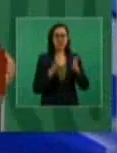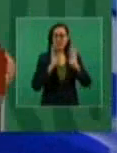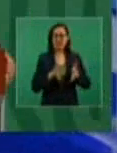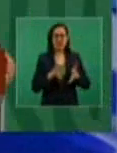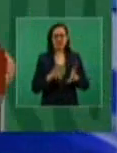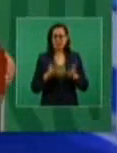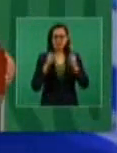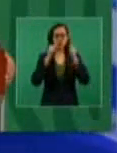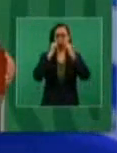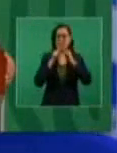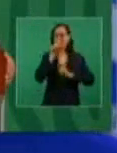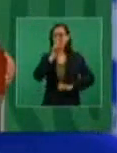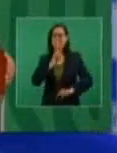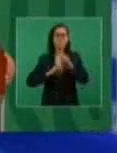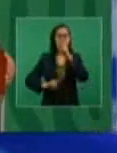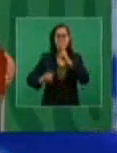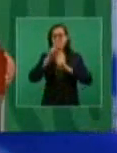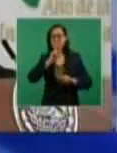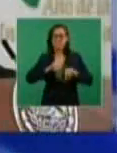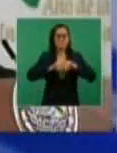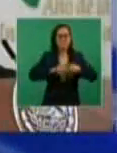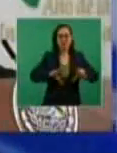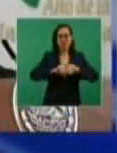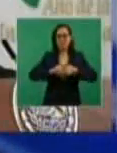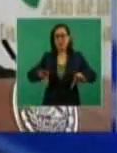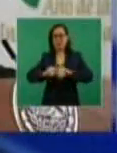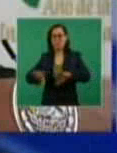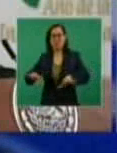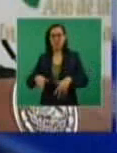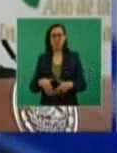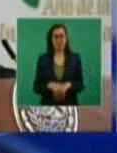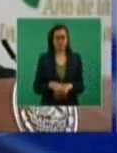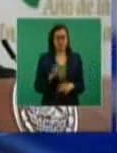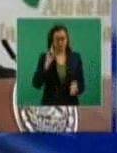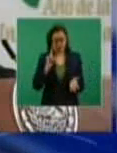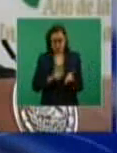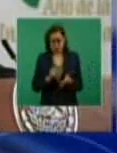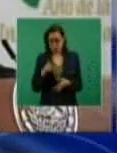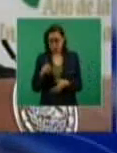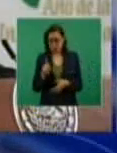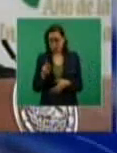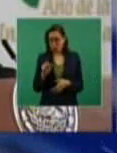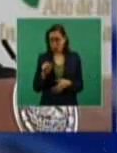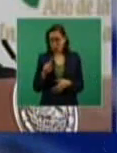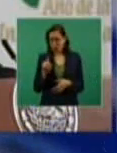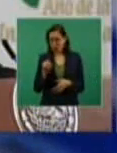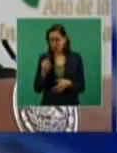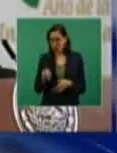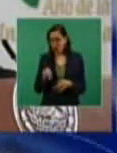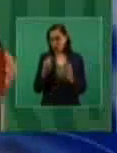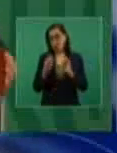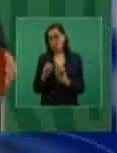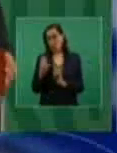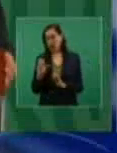estas quejas o estas indagaciones preliminares se trasladan al Tribunal Electoral, que deberá valorarlos